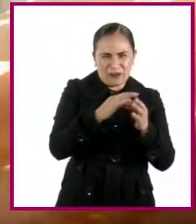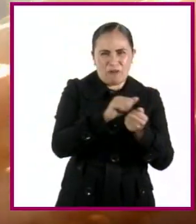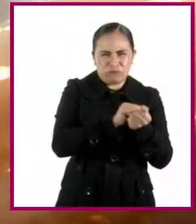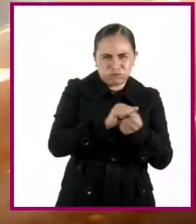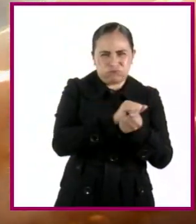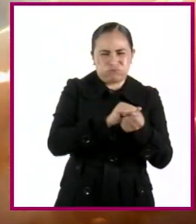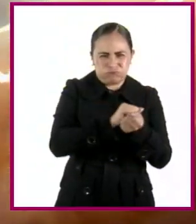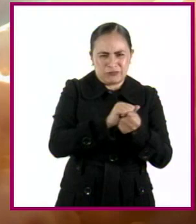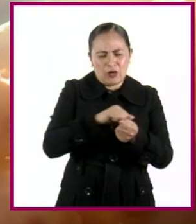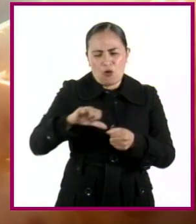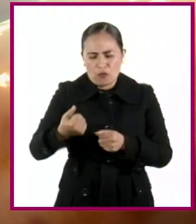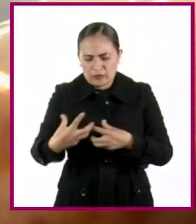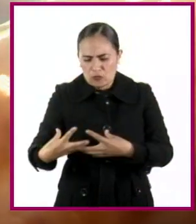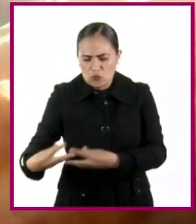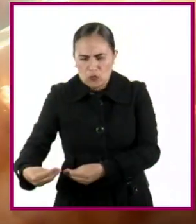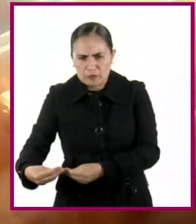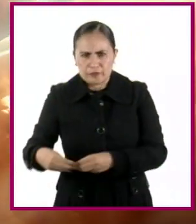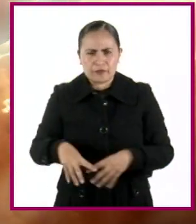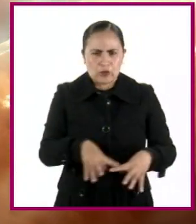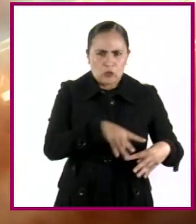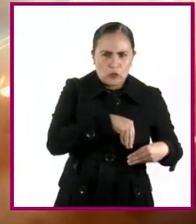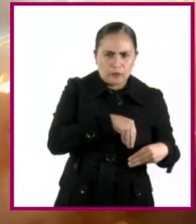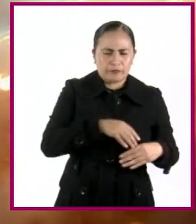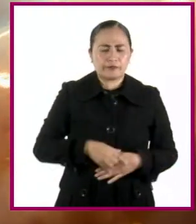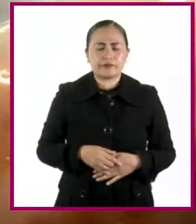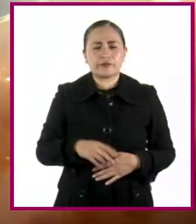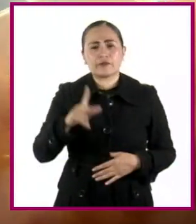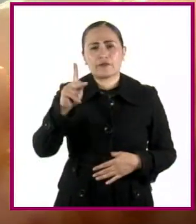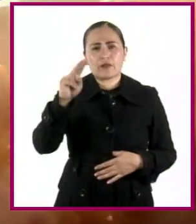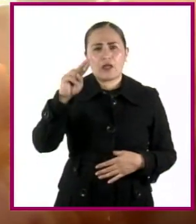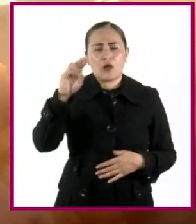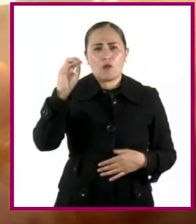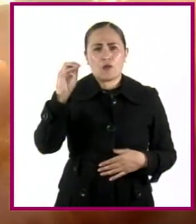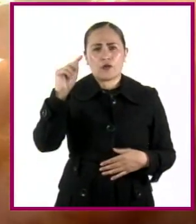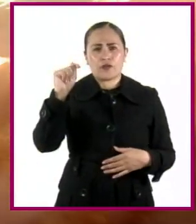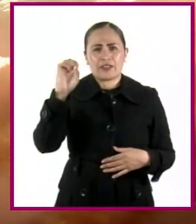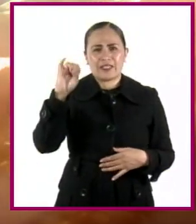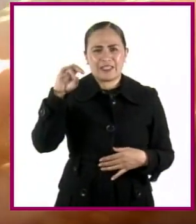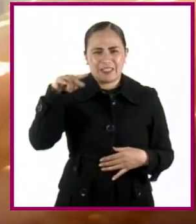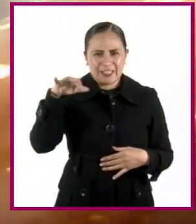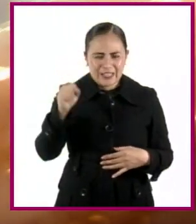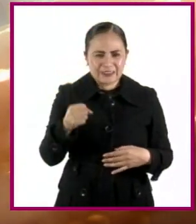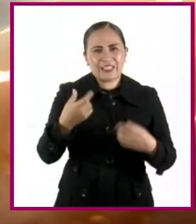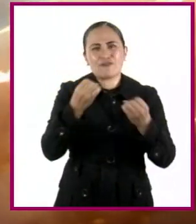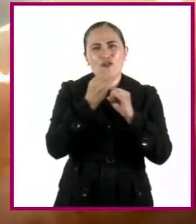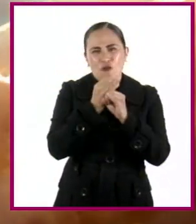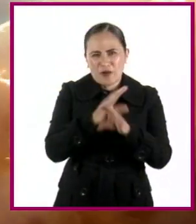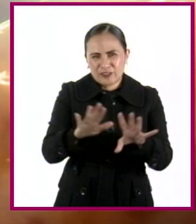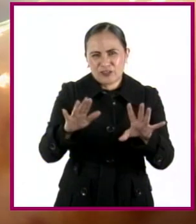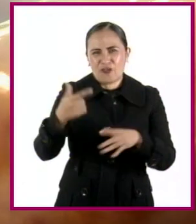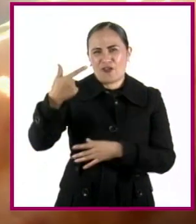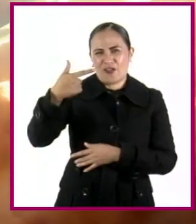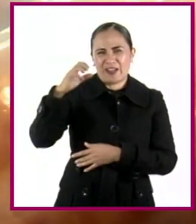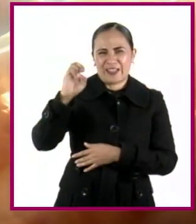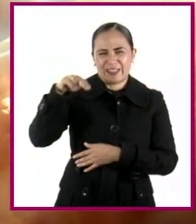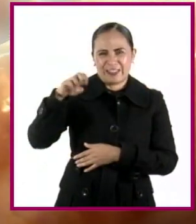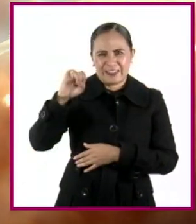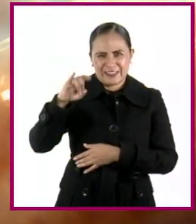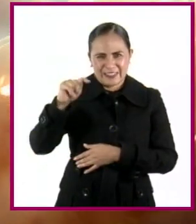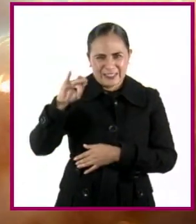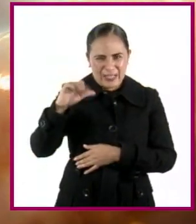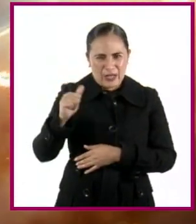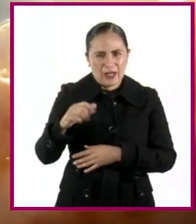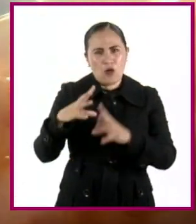células vecinas. A su vez, estas proteínas regulan la expresión genética de las células, es decir, apagarán y